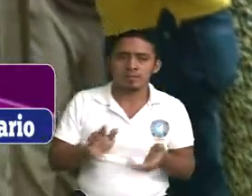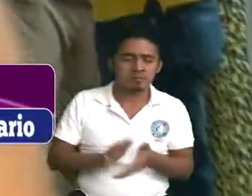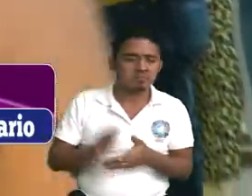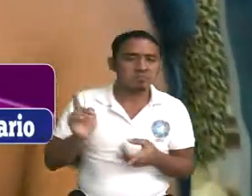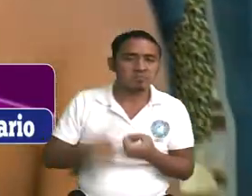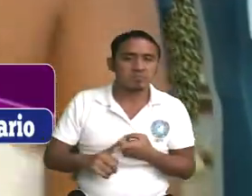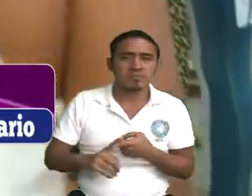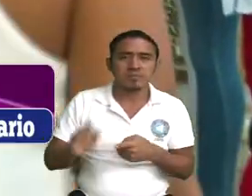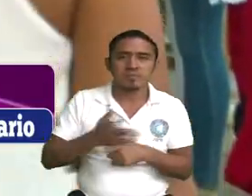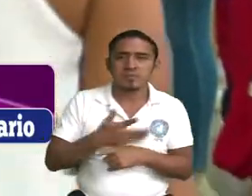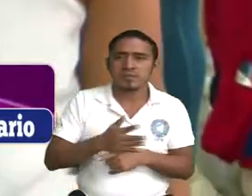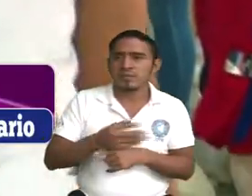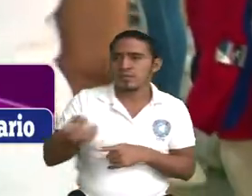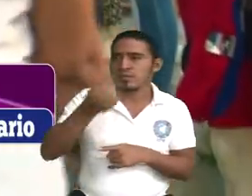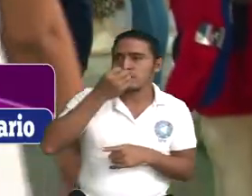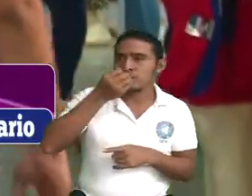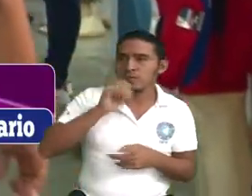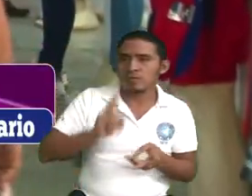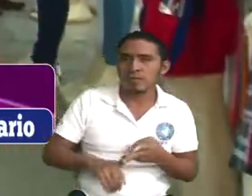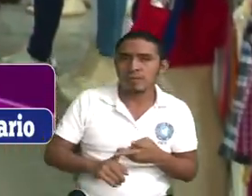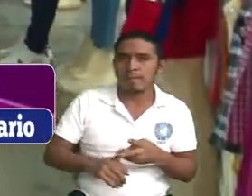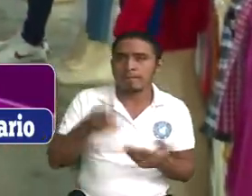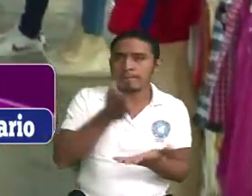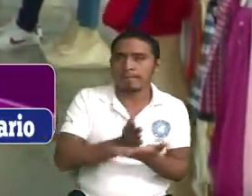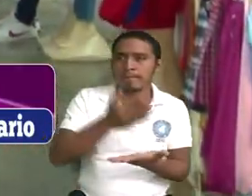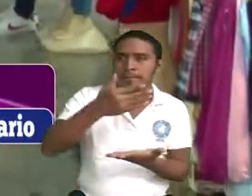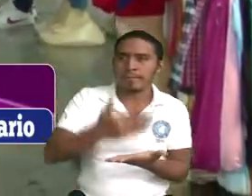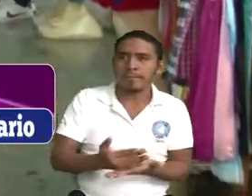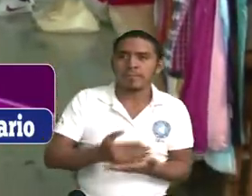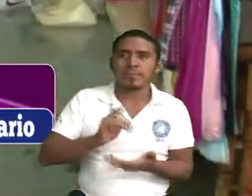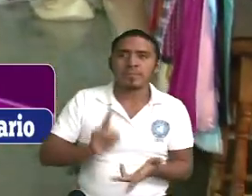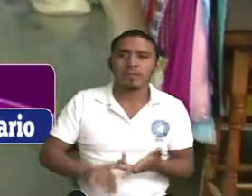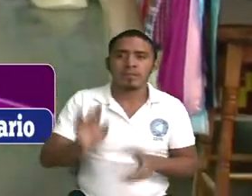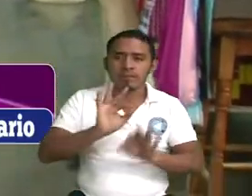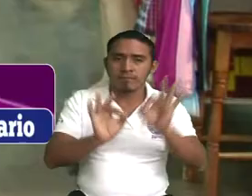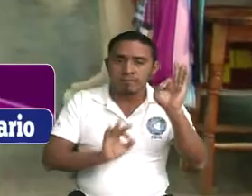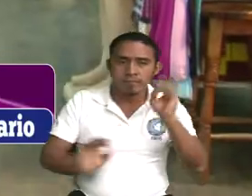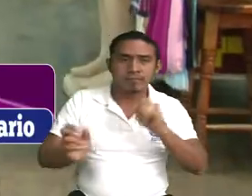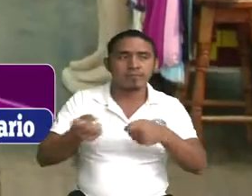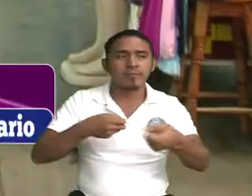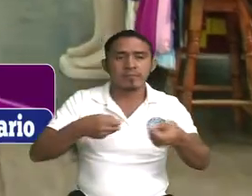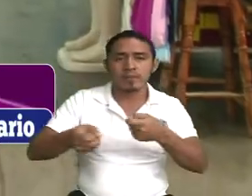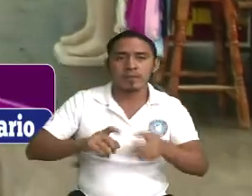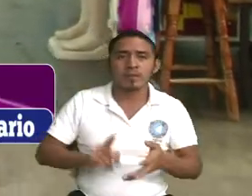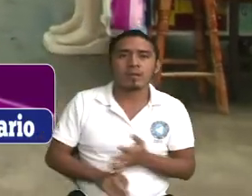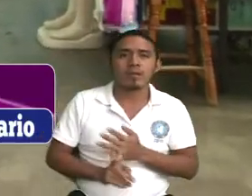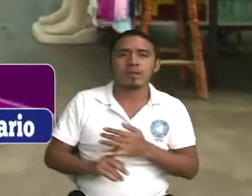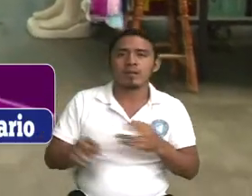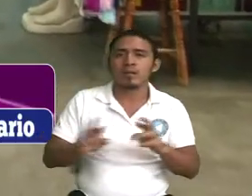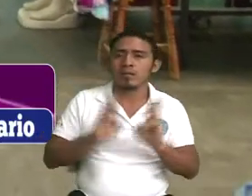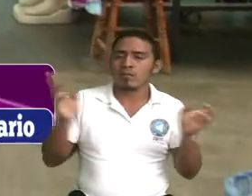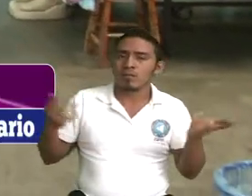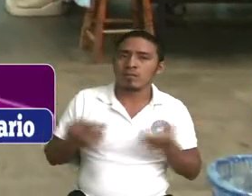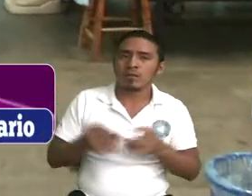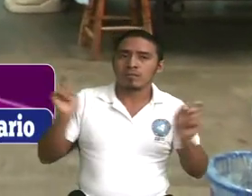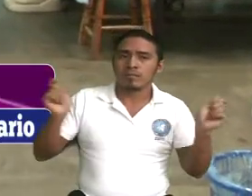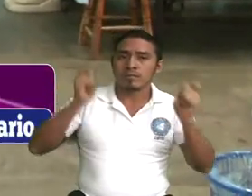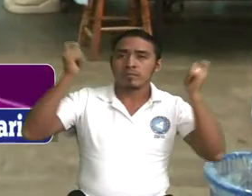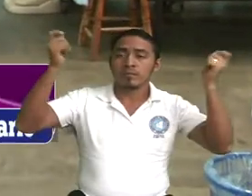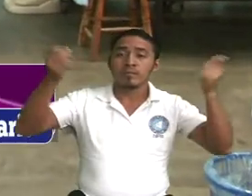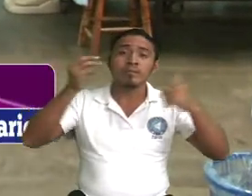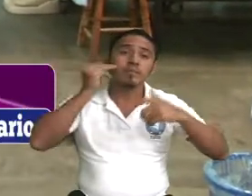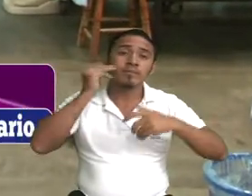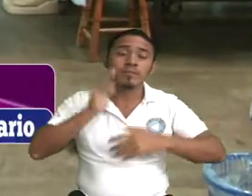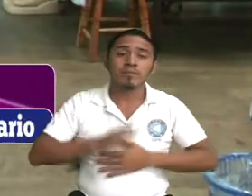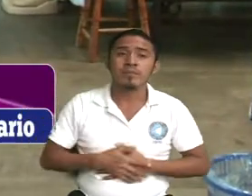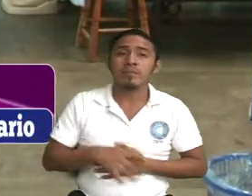exquisiteces, comida, pasteles, ferias, eventos, encuentros, el Intur ahí celebrando a la mamá. Si